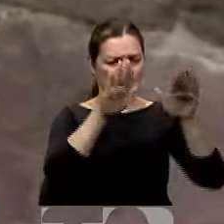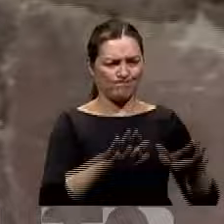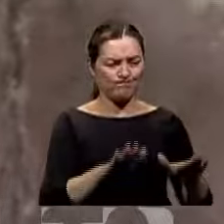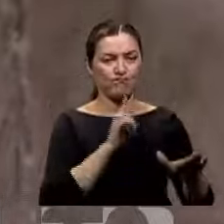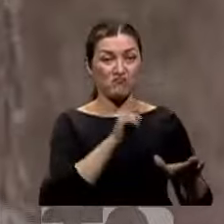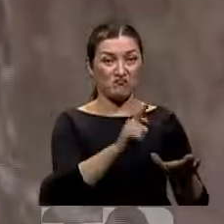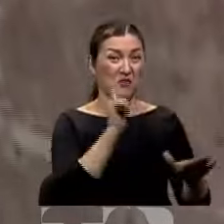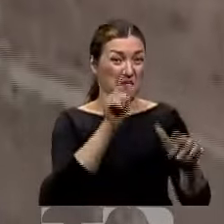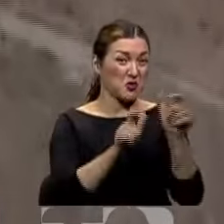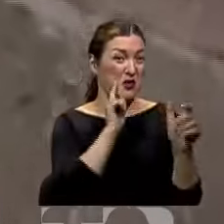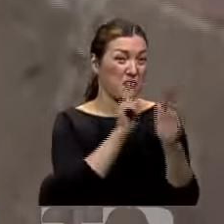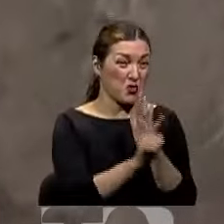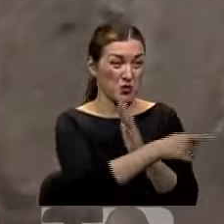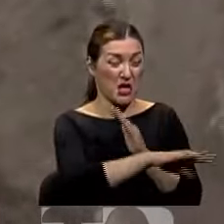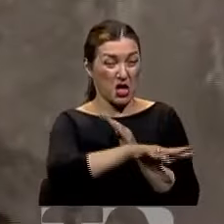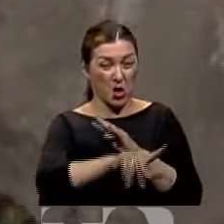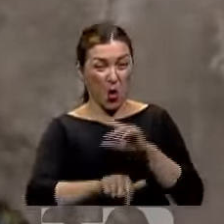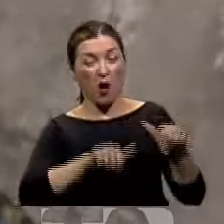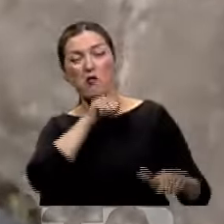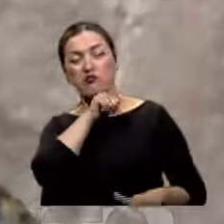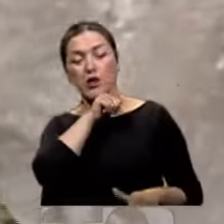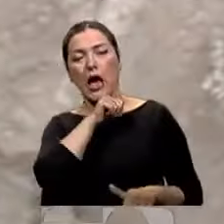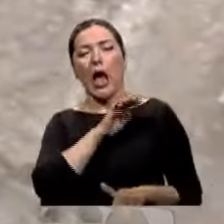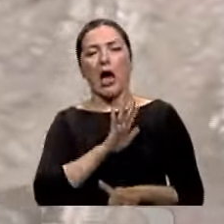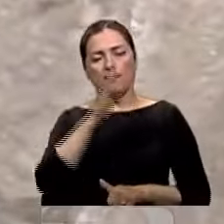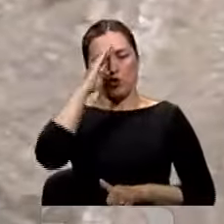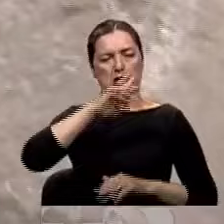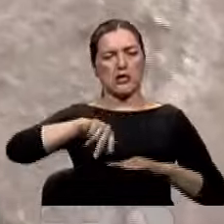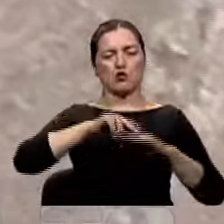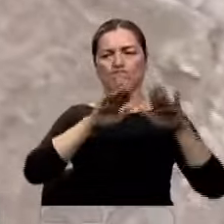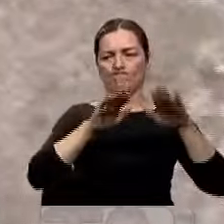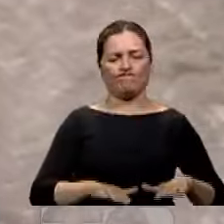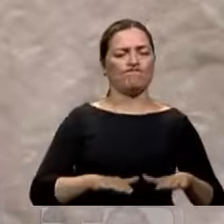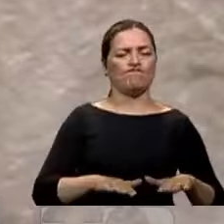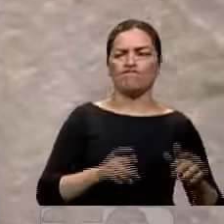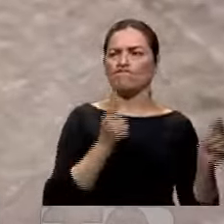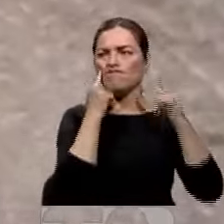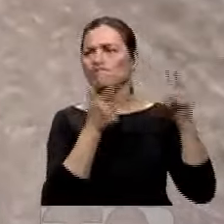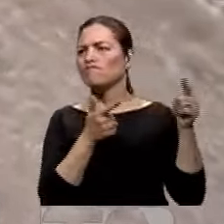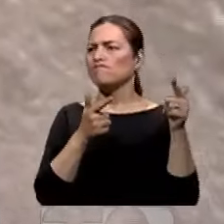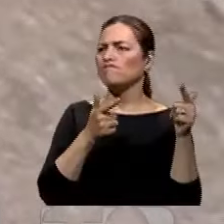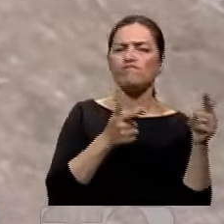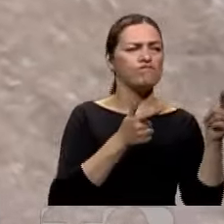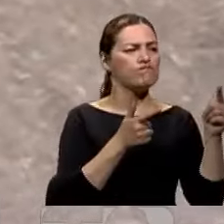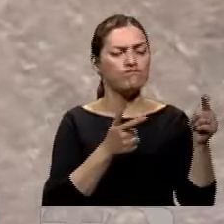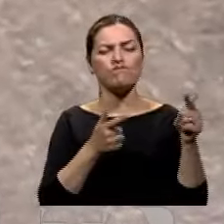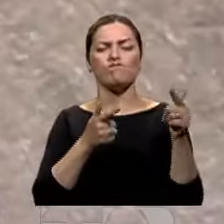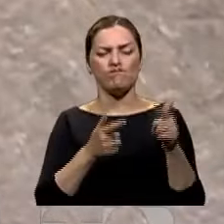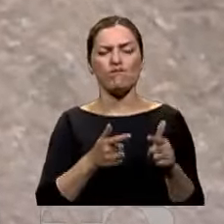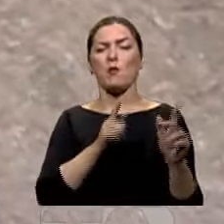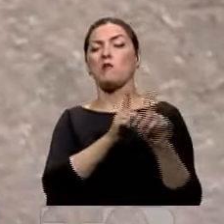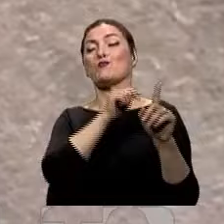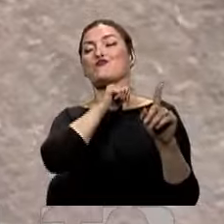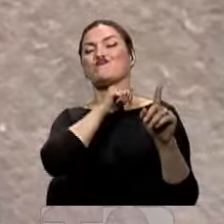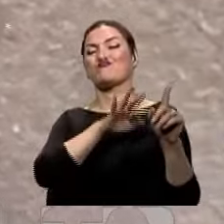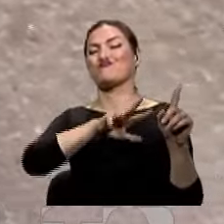de mayor vulneración y afectación para la comunidad en lo que es robo a personas. La presencia